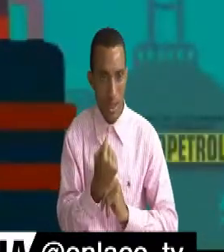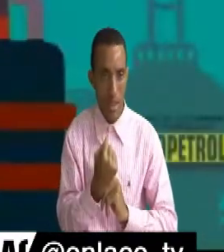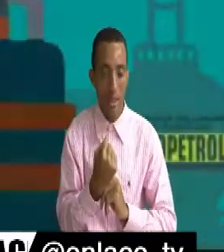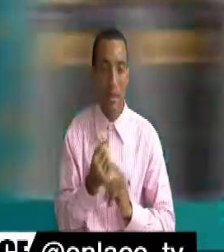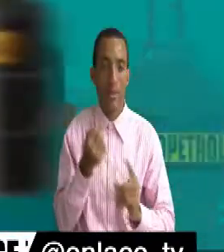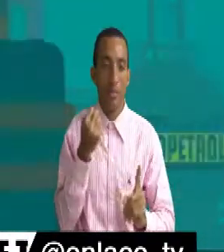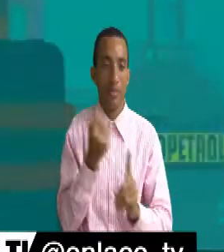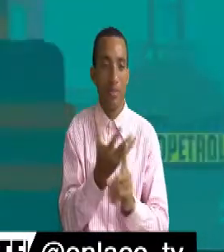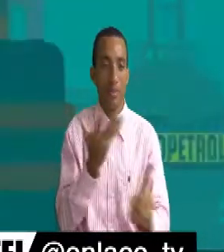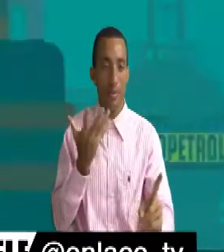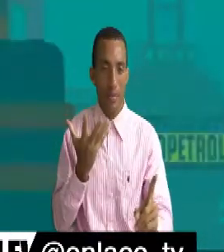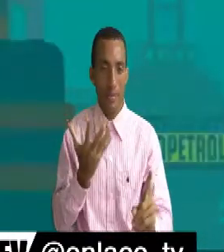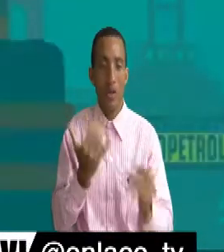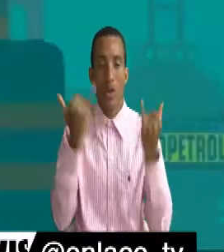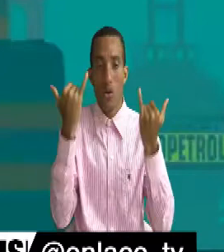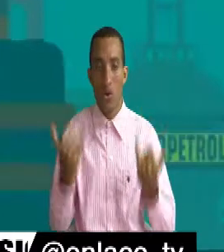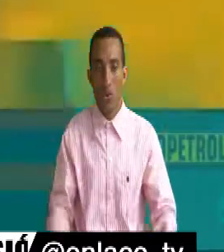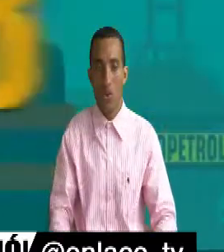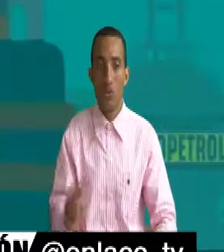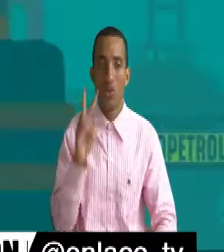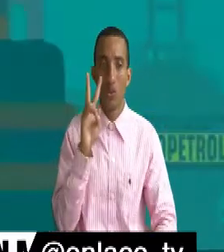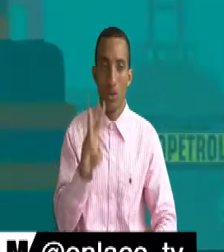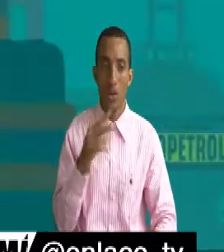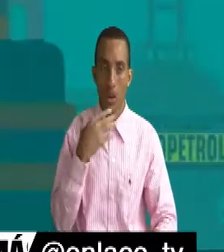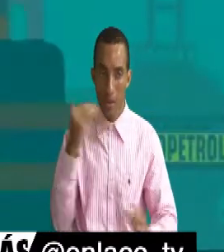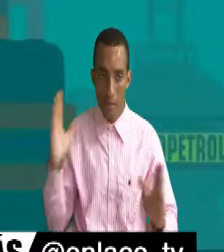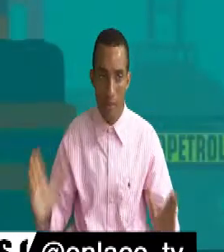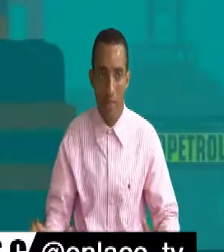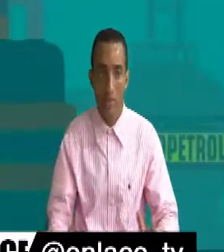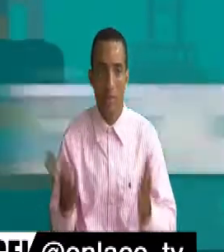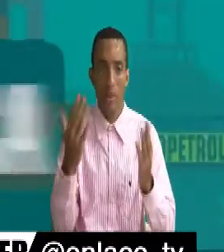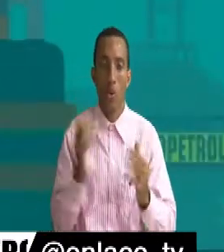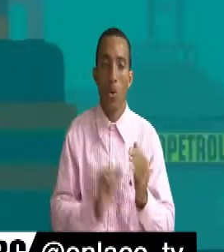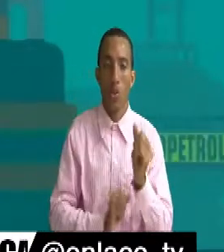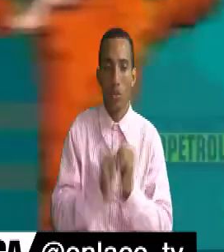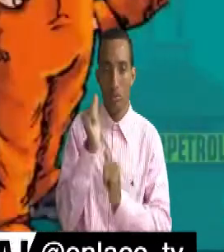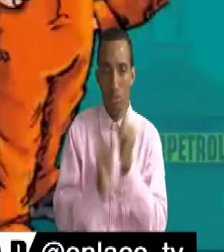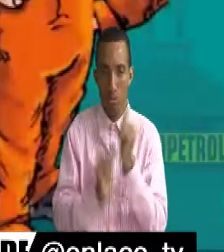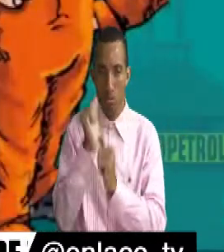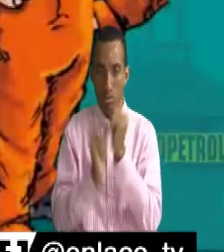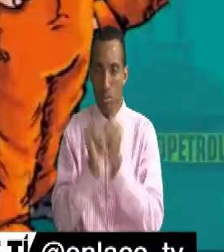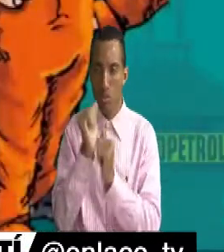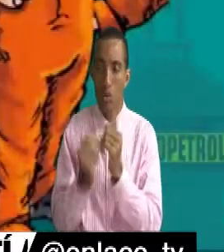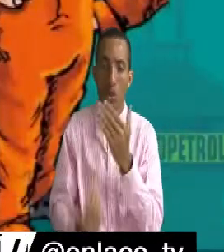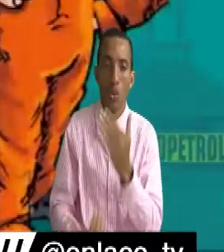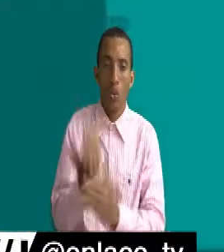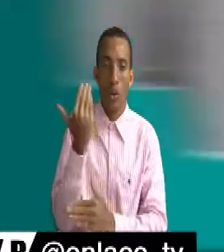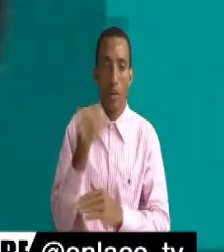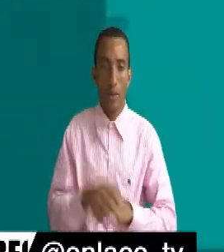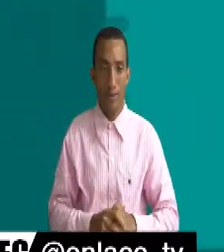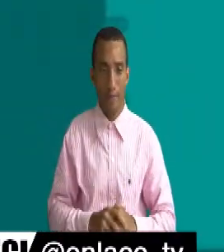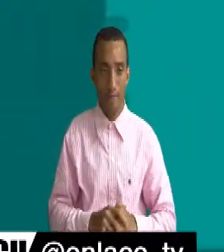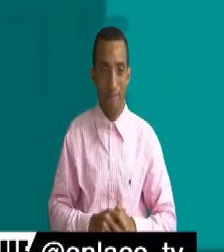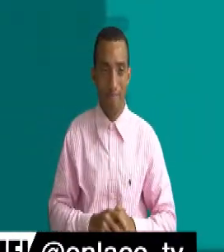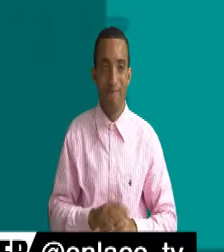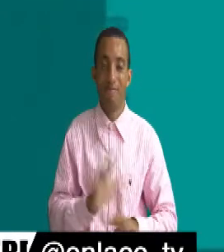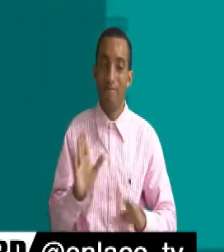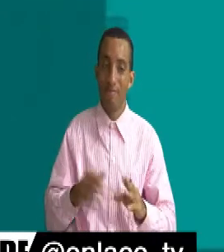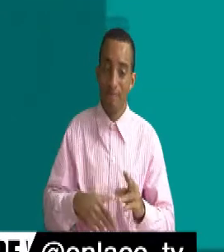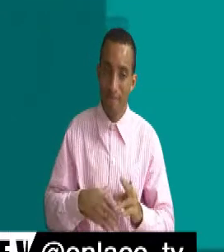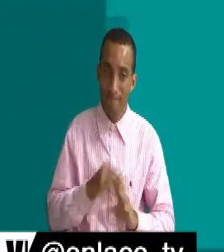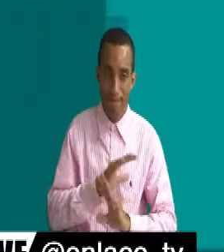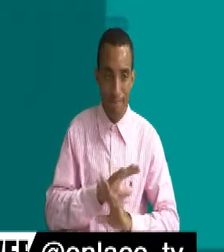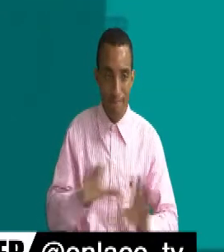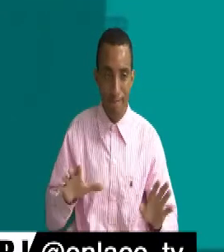componentes determinantes para su existencia futura: mejorar las cargas o modernizarla. Es una decisión política y técnica. Las cargas continúan siendo de pésima